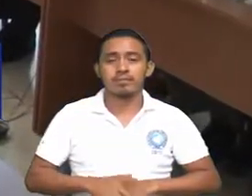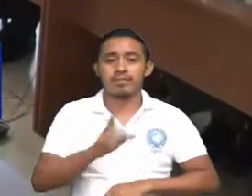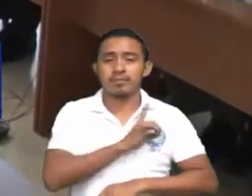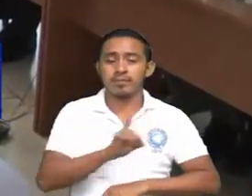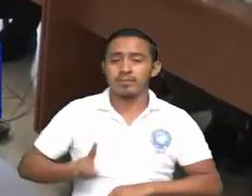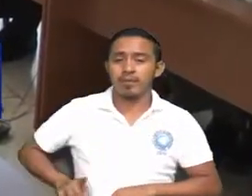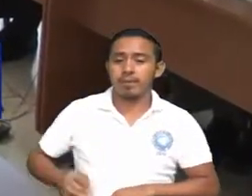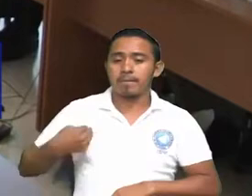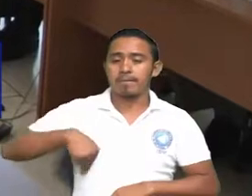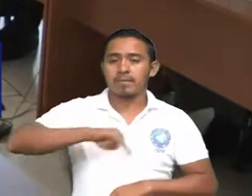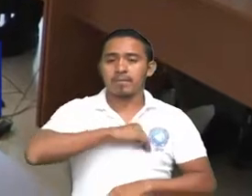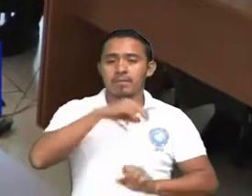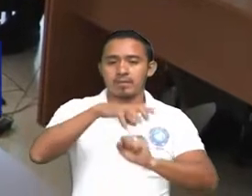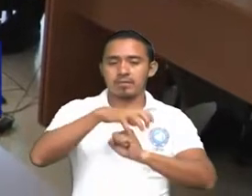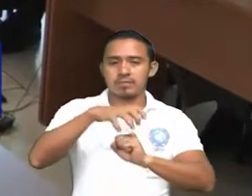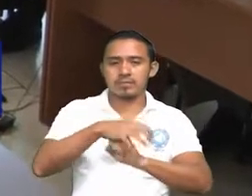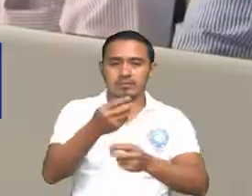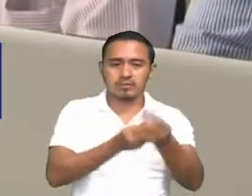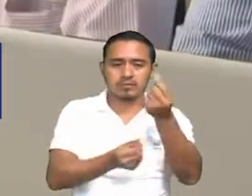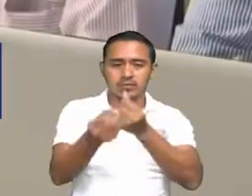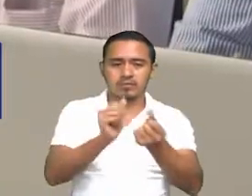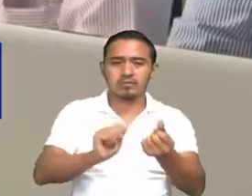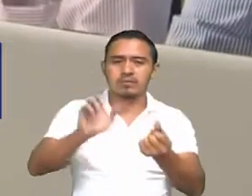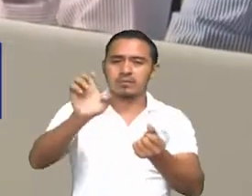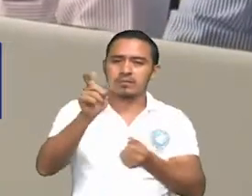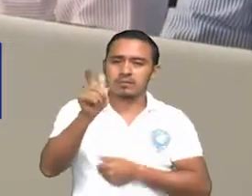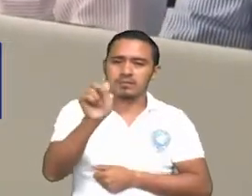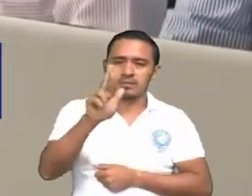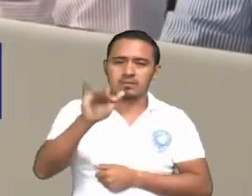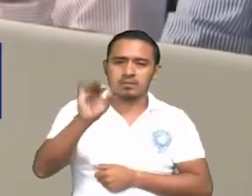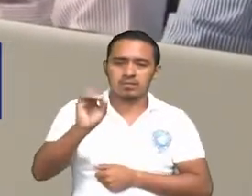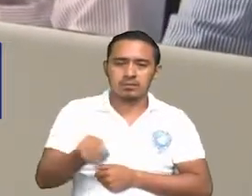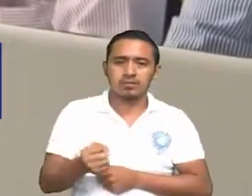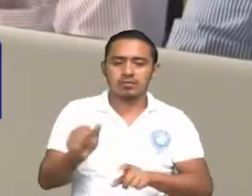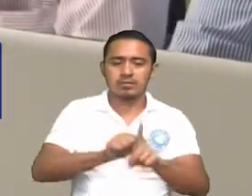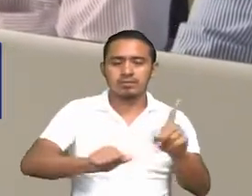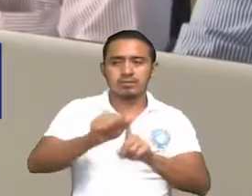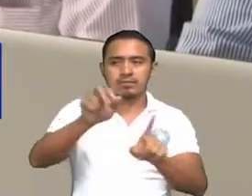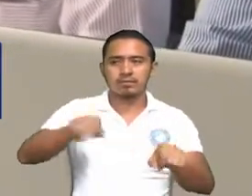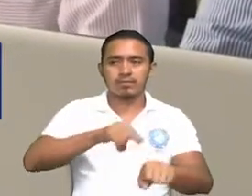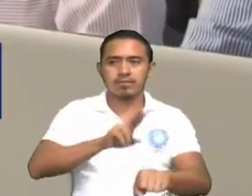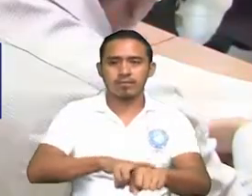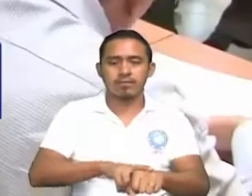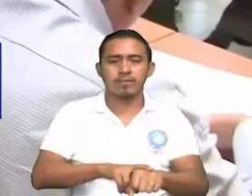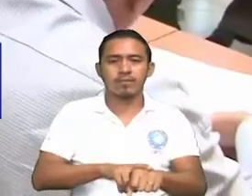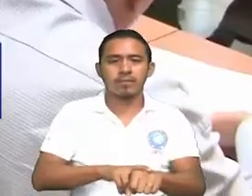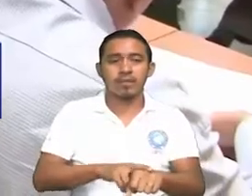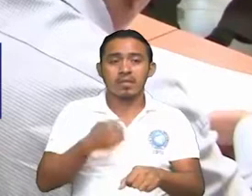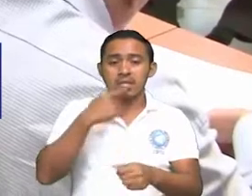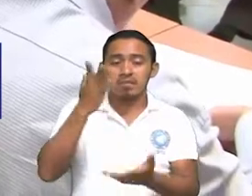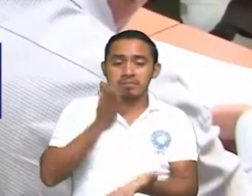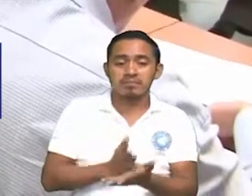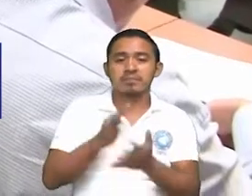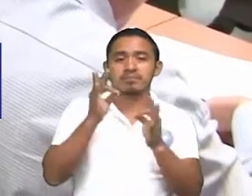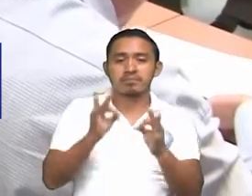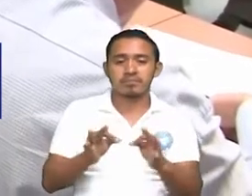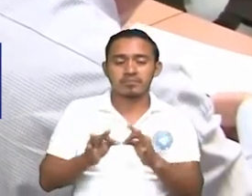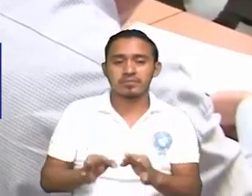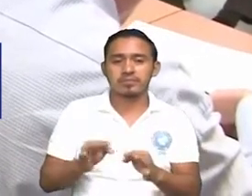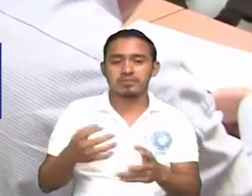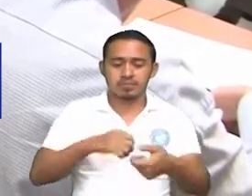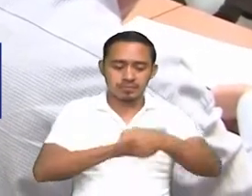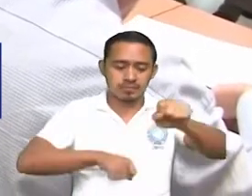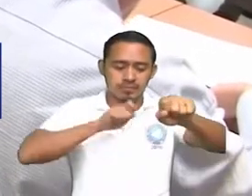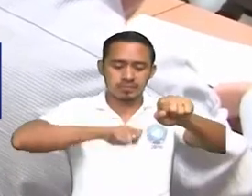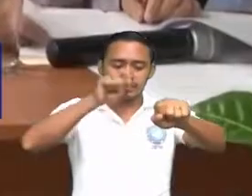Diputados miembros de las Comisiones Económicas y de Asuntos Exteriores de la Asamblea Nacional dictaminan favorable al decreto